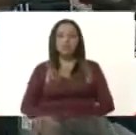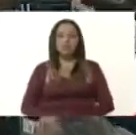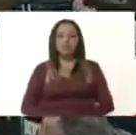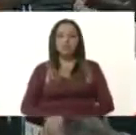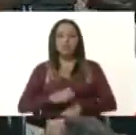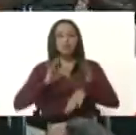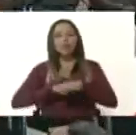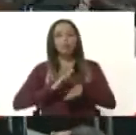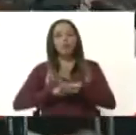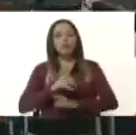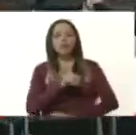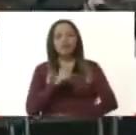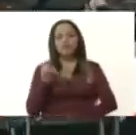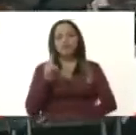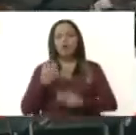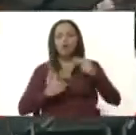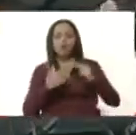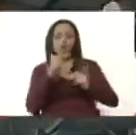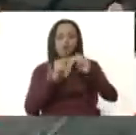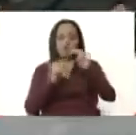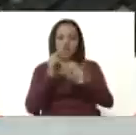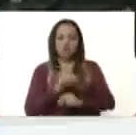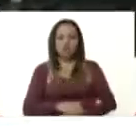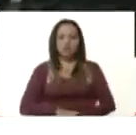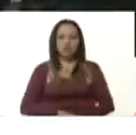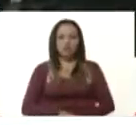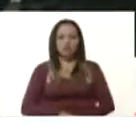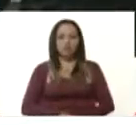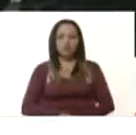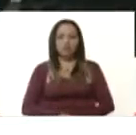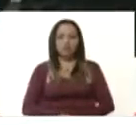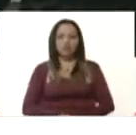porque nosotros estamos construyendo